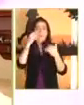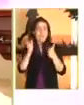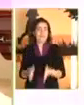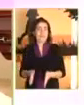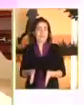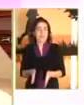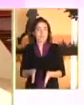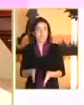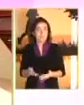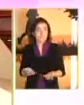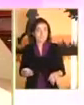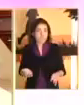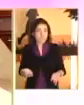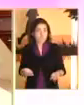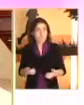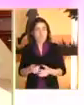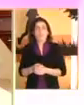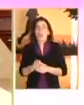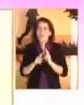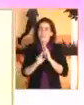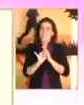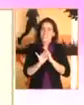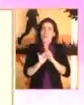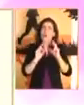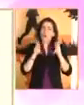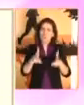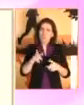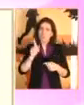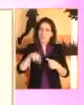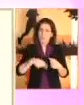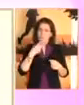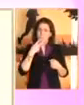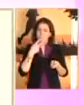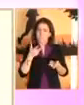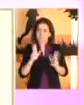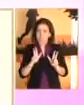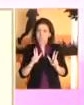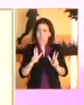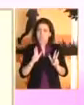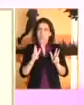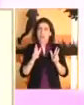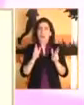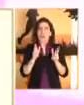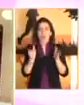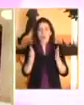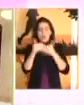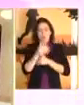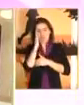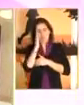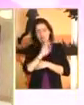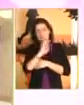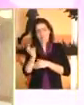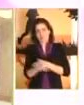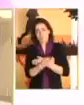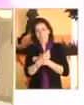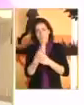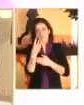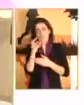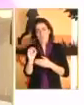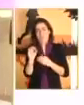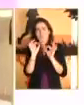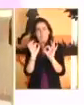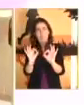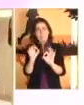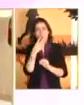Sí, bueno, y en los hoteles también me parece que debe de haber 30 habitaciones. Debe haber alguna habitación en para los fumadores, ¿no?